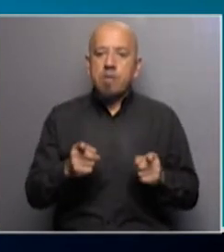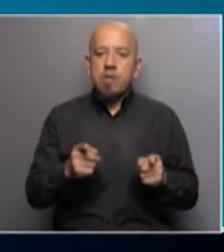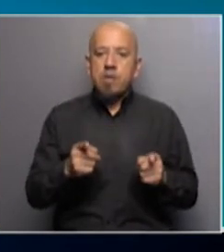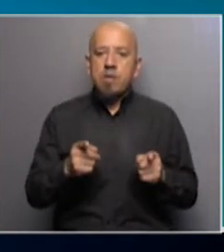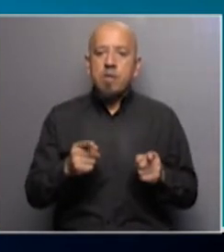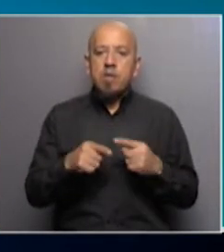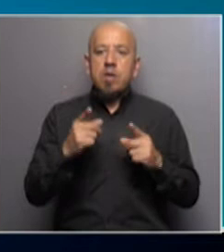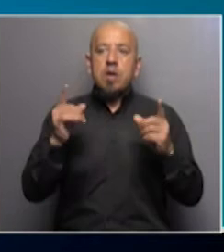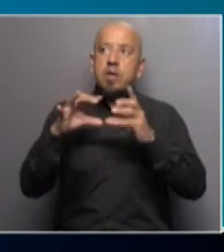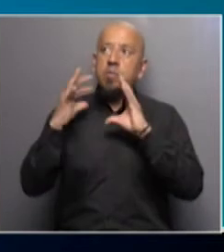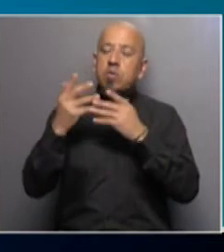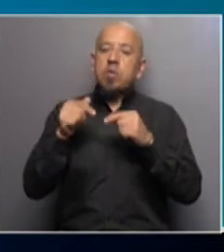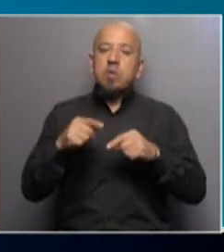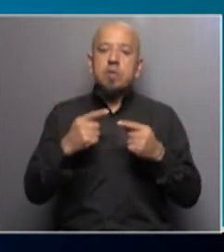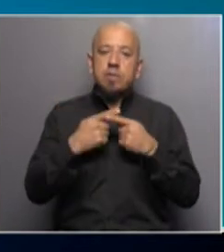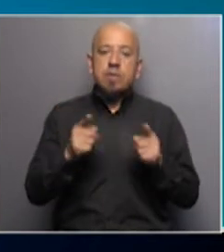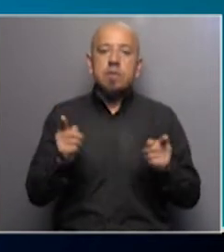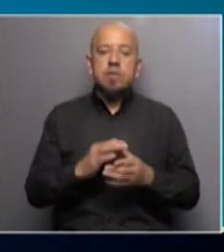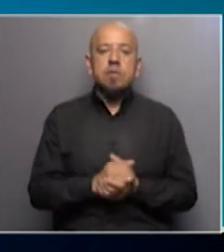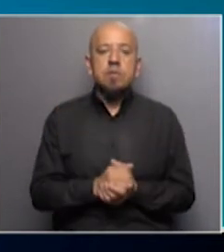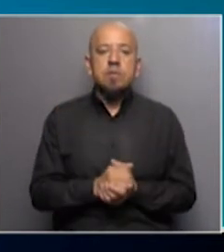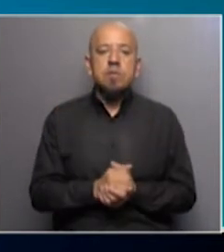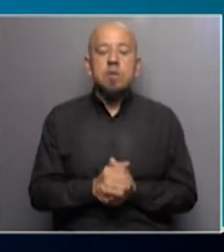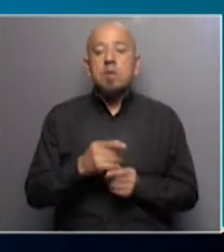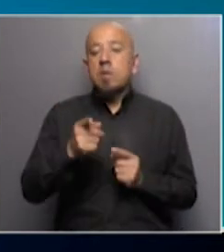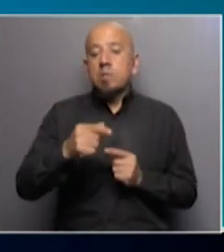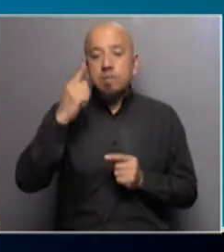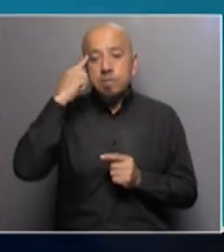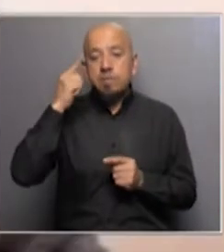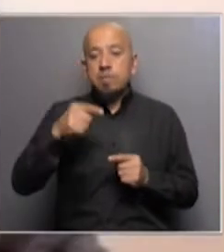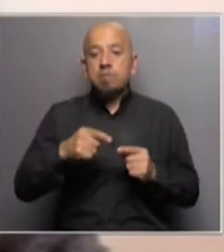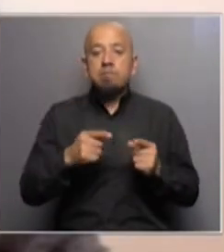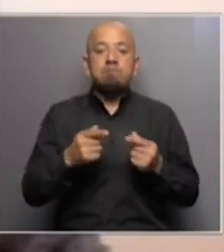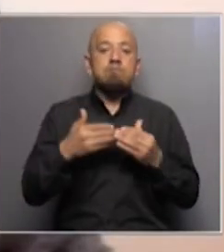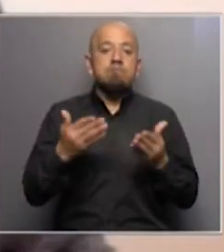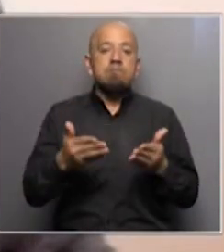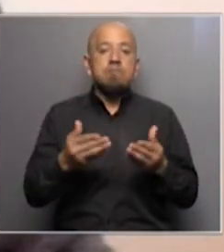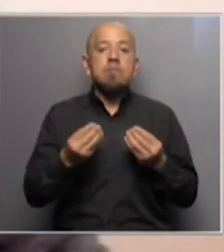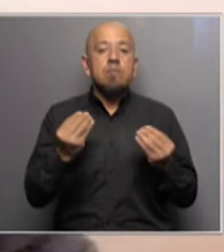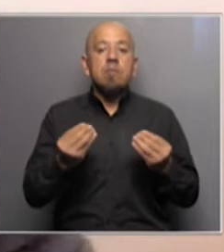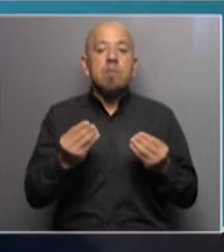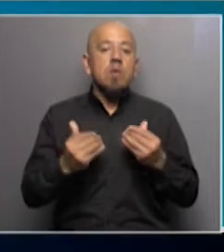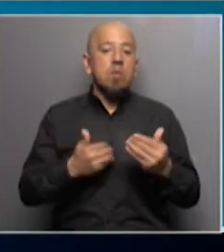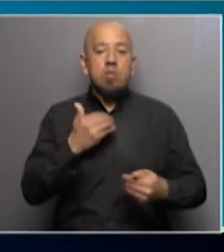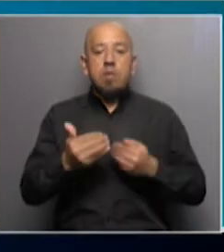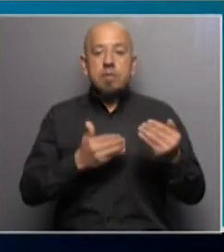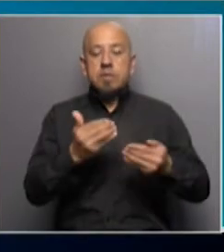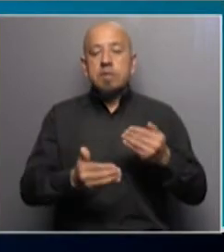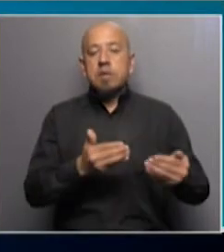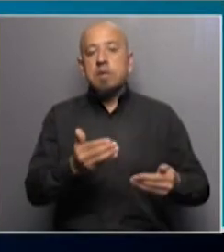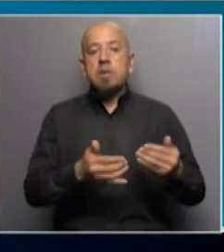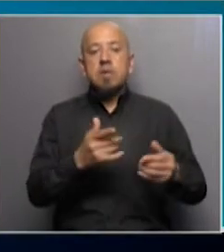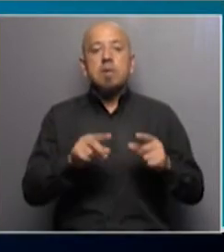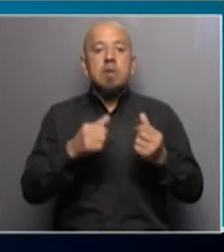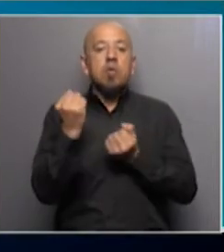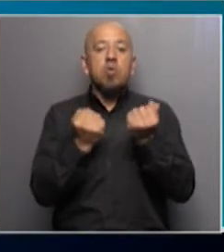está moviendo en el mundo. ¿Sí? ¿Y cuáles son las perspectivas, Germán, de cómo va a seguir y de cómo puede llegar a afectar la